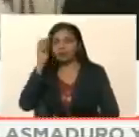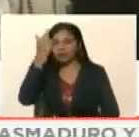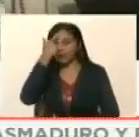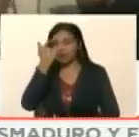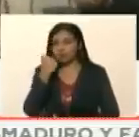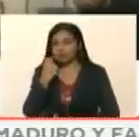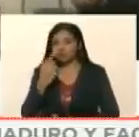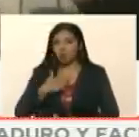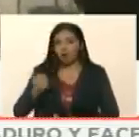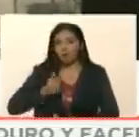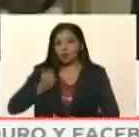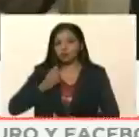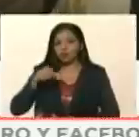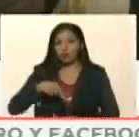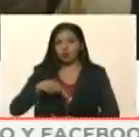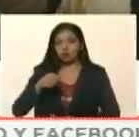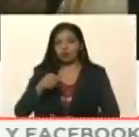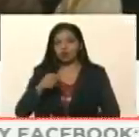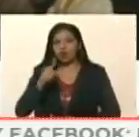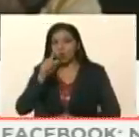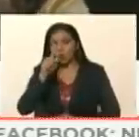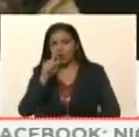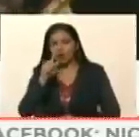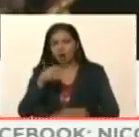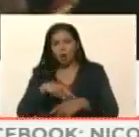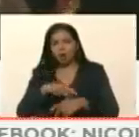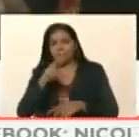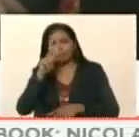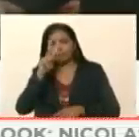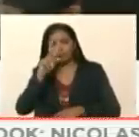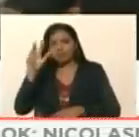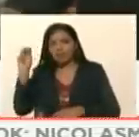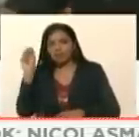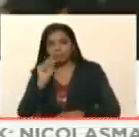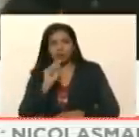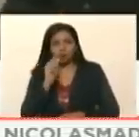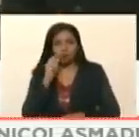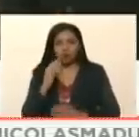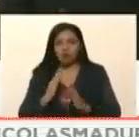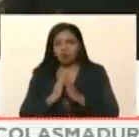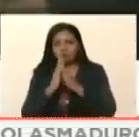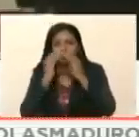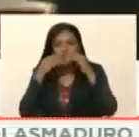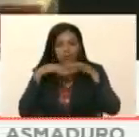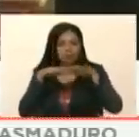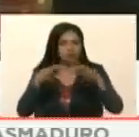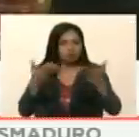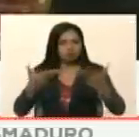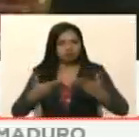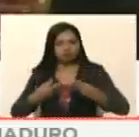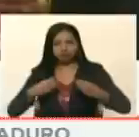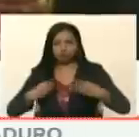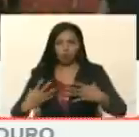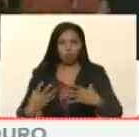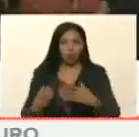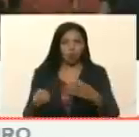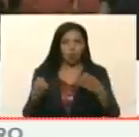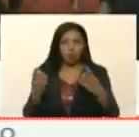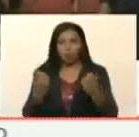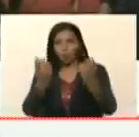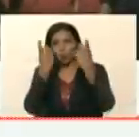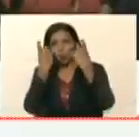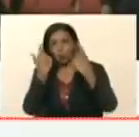Tuve oportunidad, hora y media, de recibir sus oraciones, sus bendiciones y su sabiduría de la